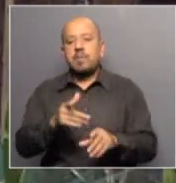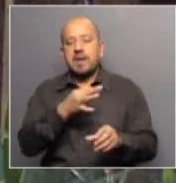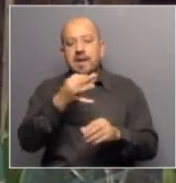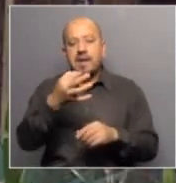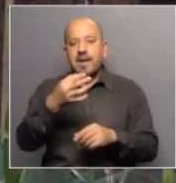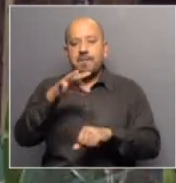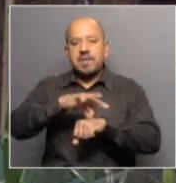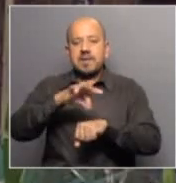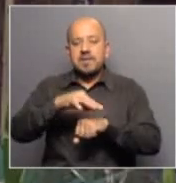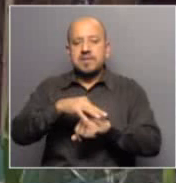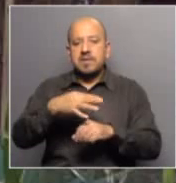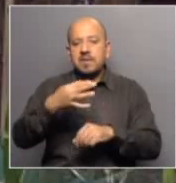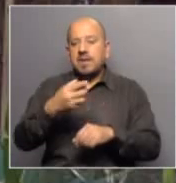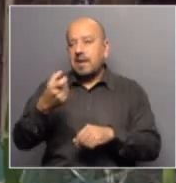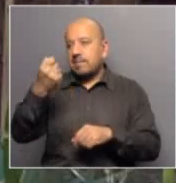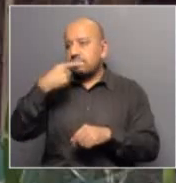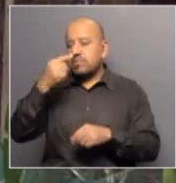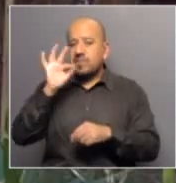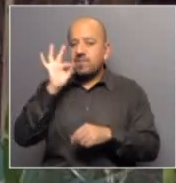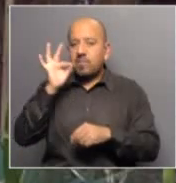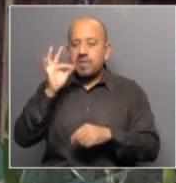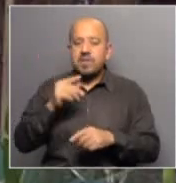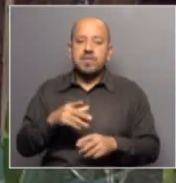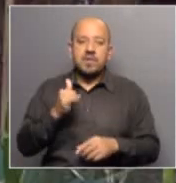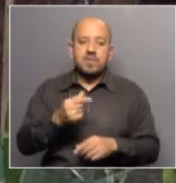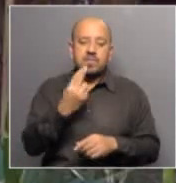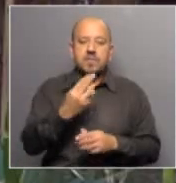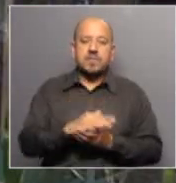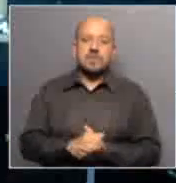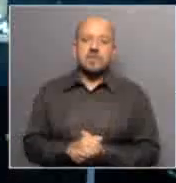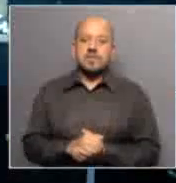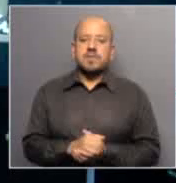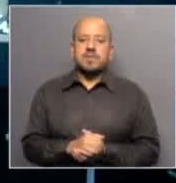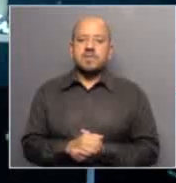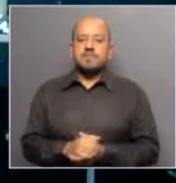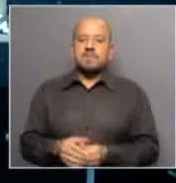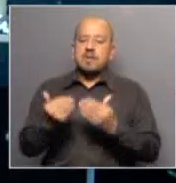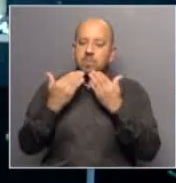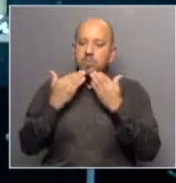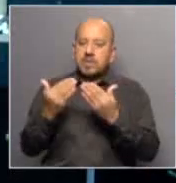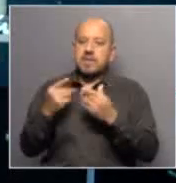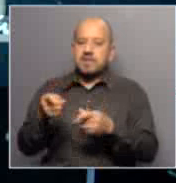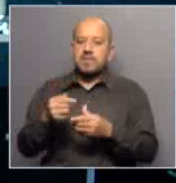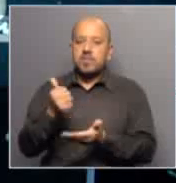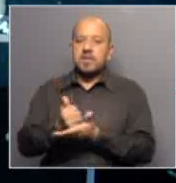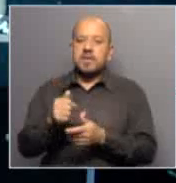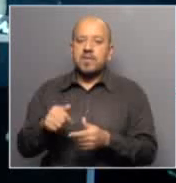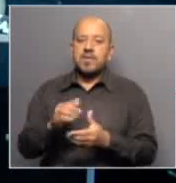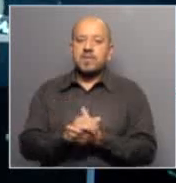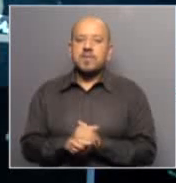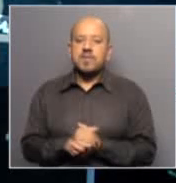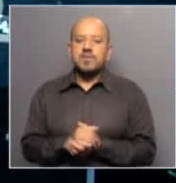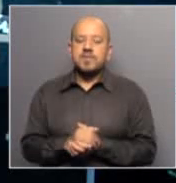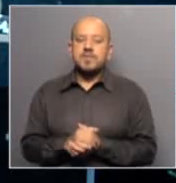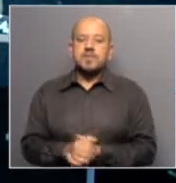están habilitados por las distintas normativas para adquirir cannabis. Guillermo Garat, muchísimas gracias por acompañarnos esta noche y poner